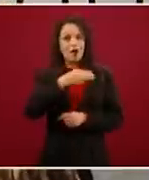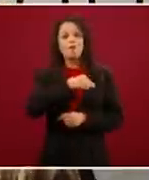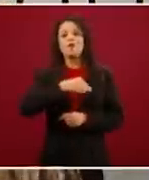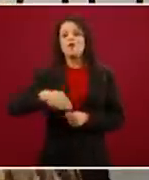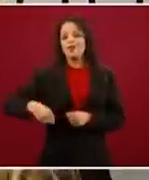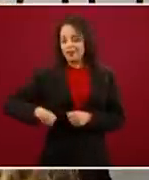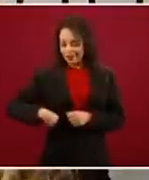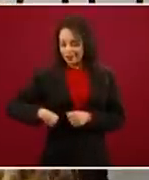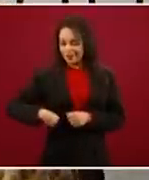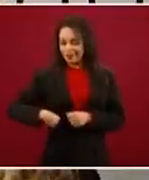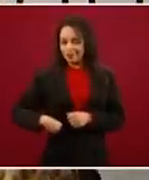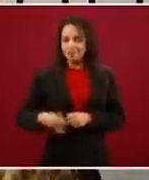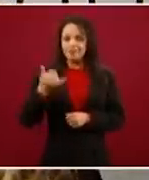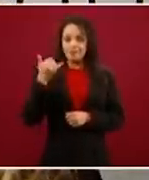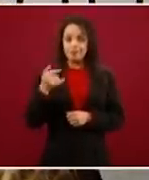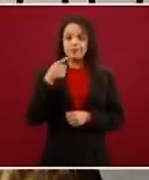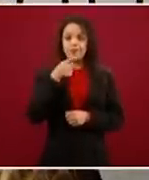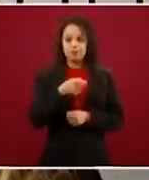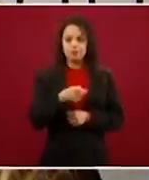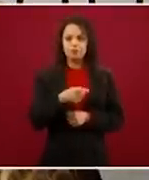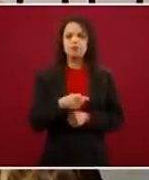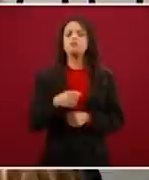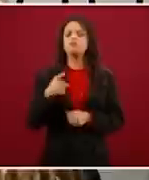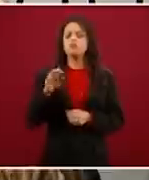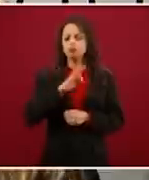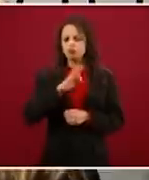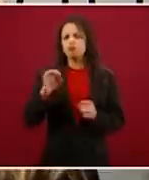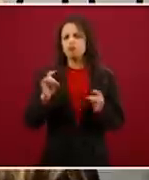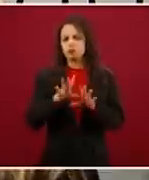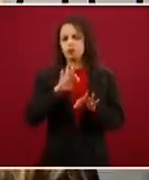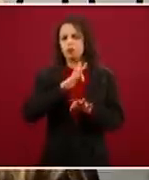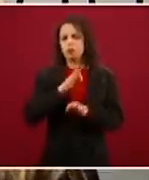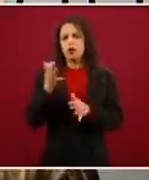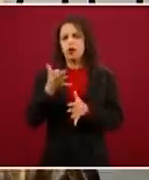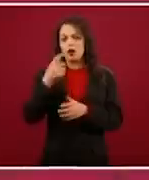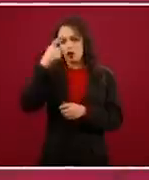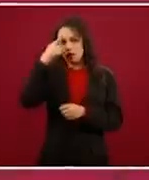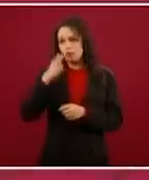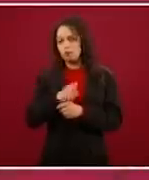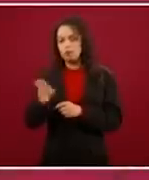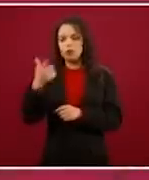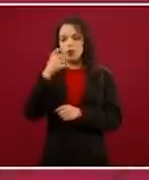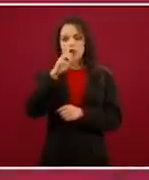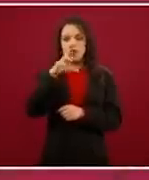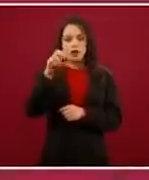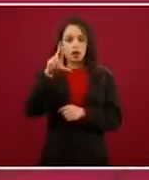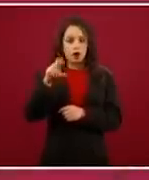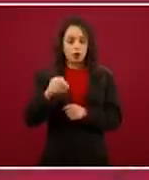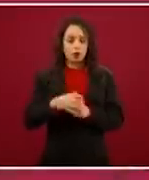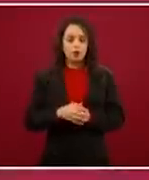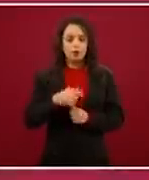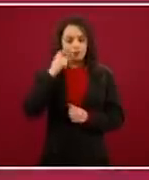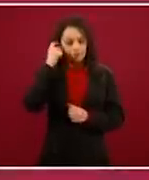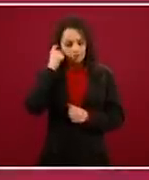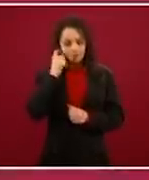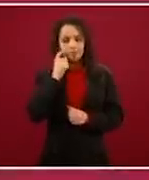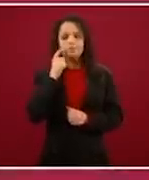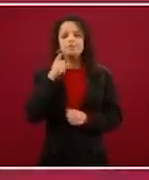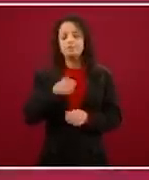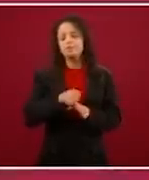descarta la posibilidad de una concesión hacia Guerrero Negro, de